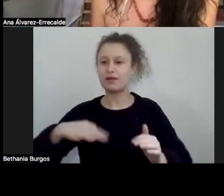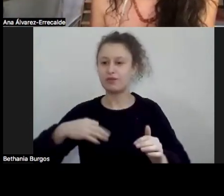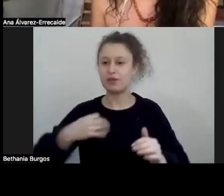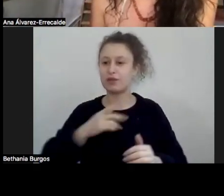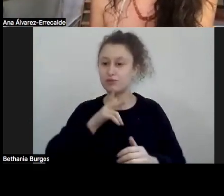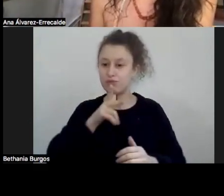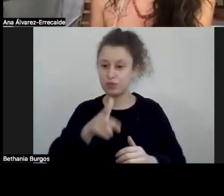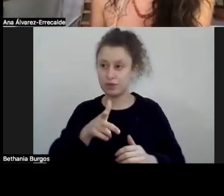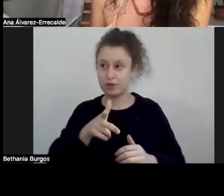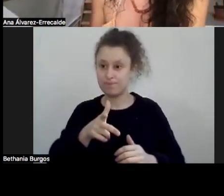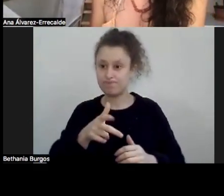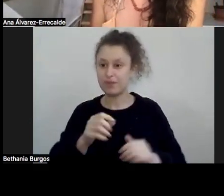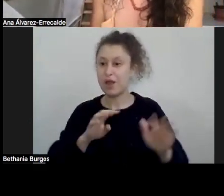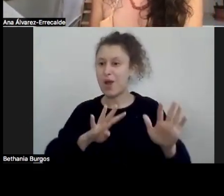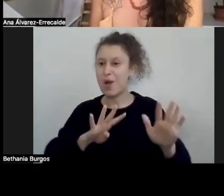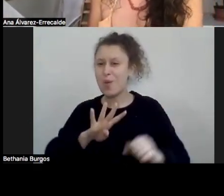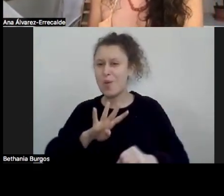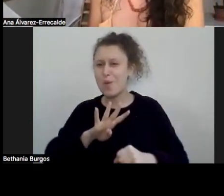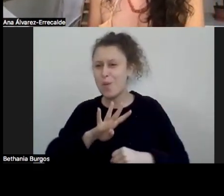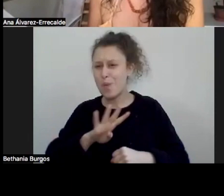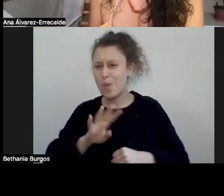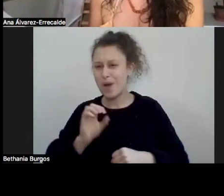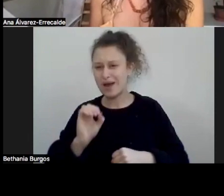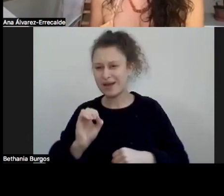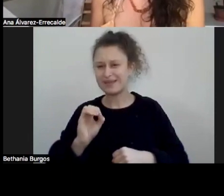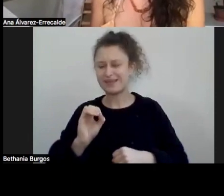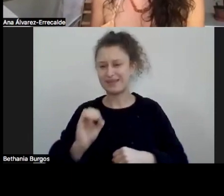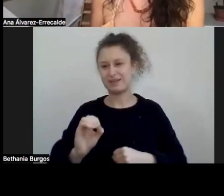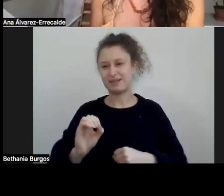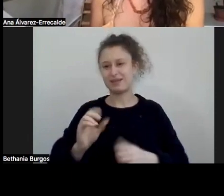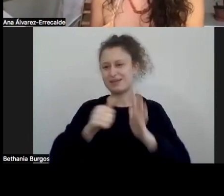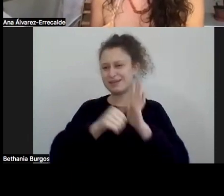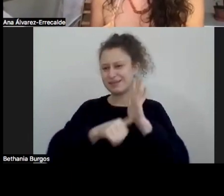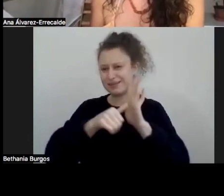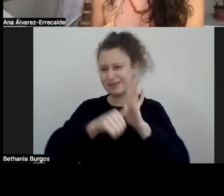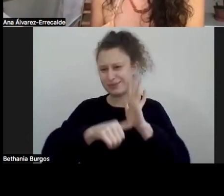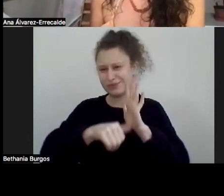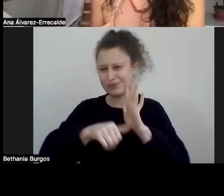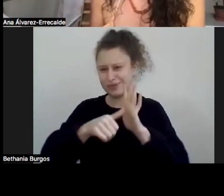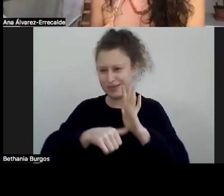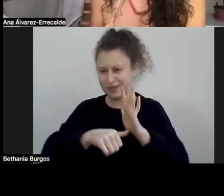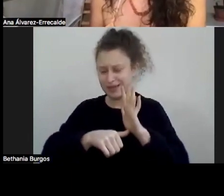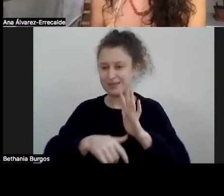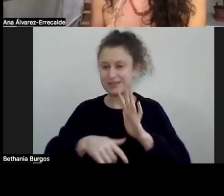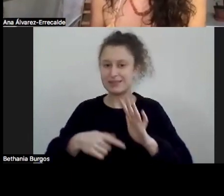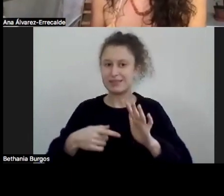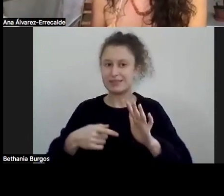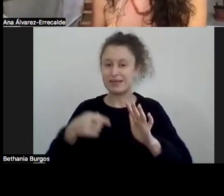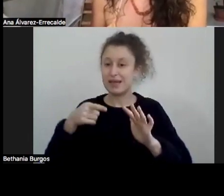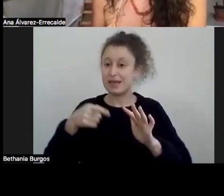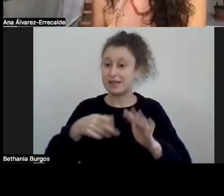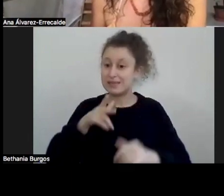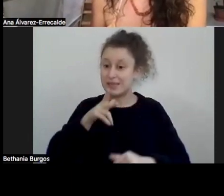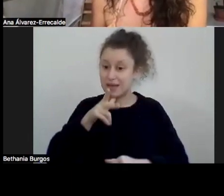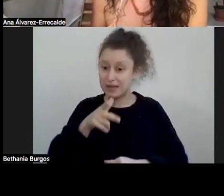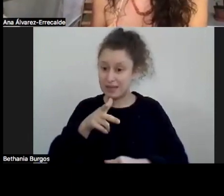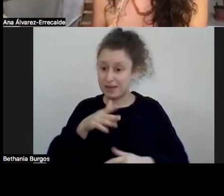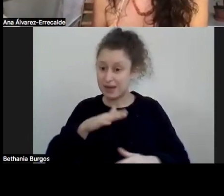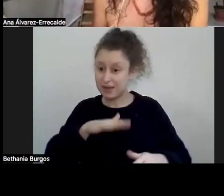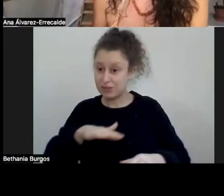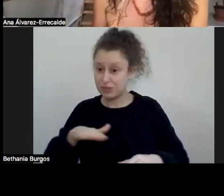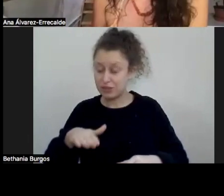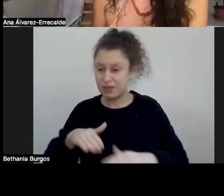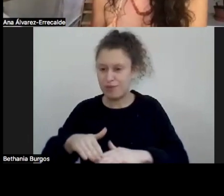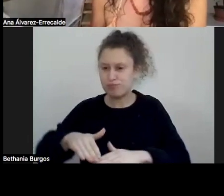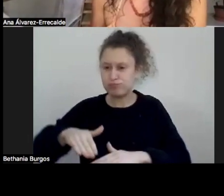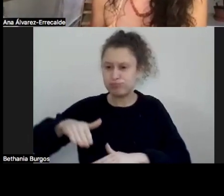cirugías después, la joven alcanzó una buena estatura de 1,50 m. Yo ya ni opino, cambio el tema y hablo